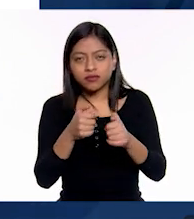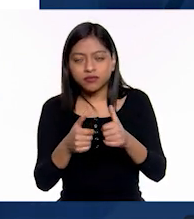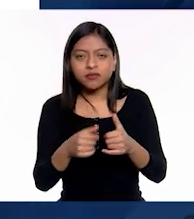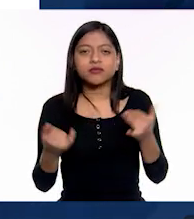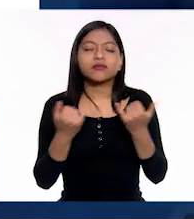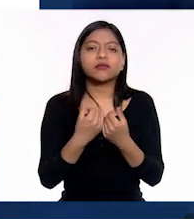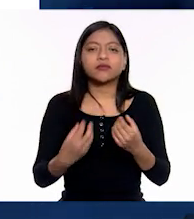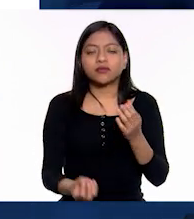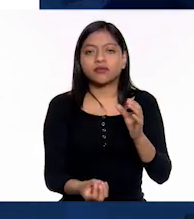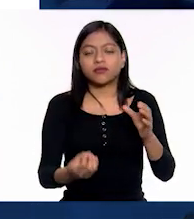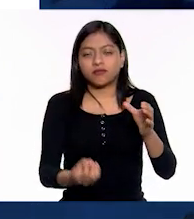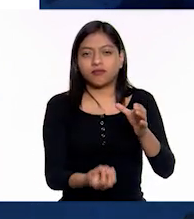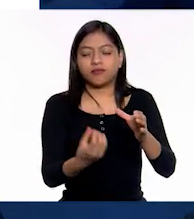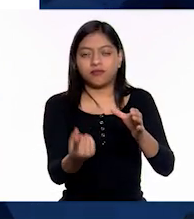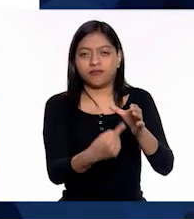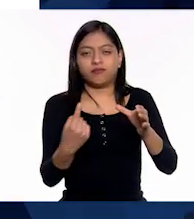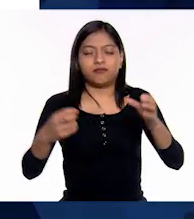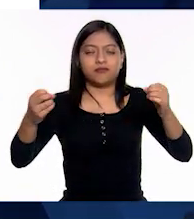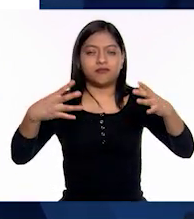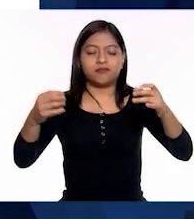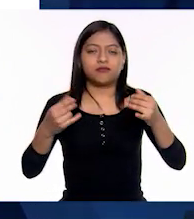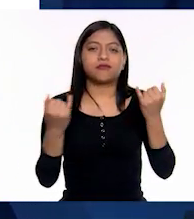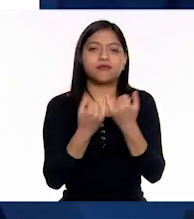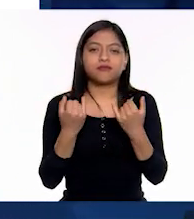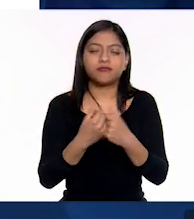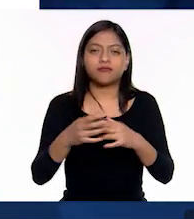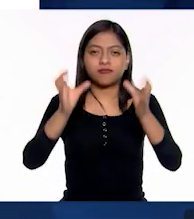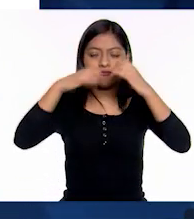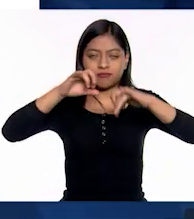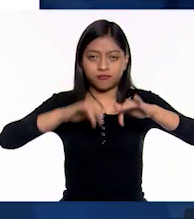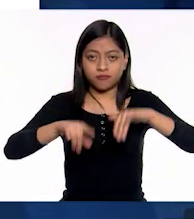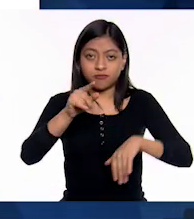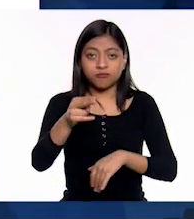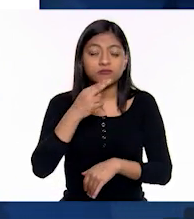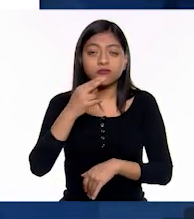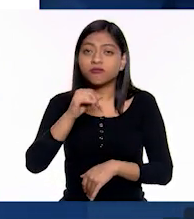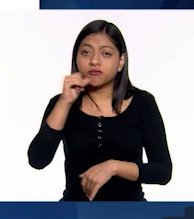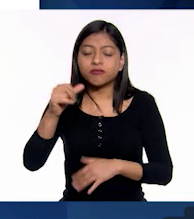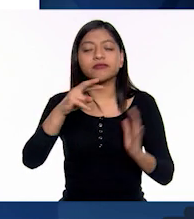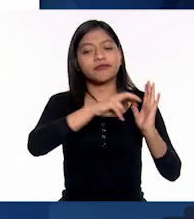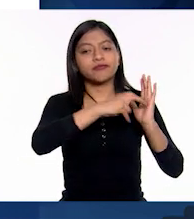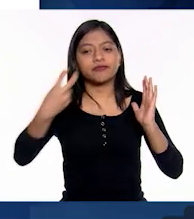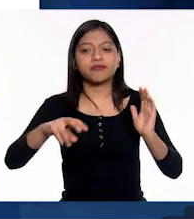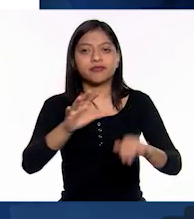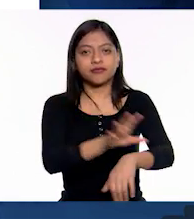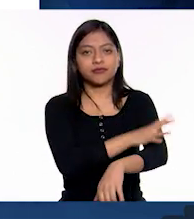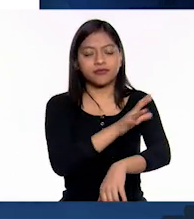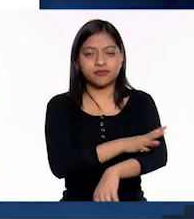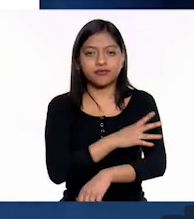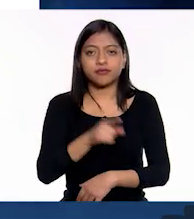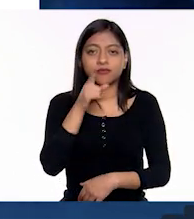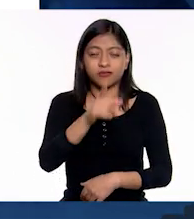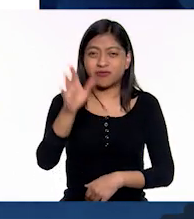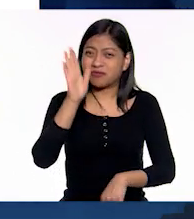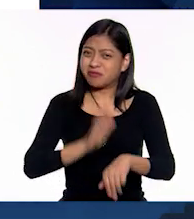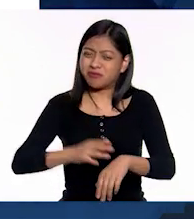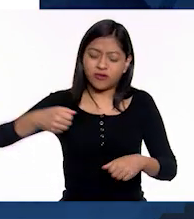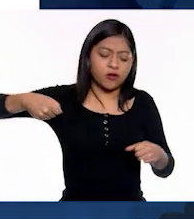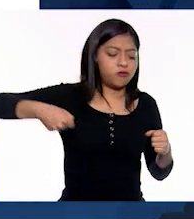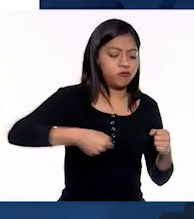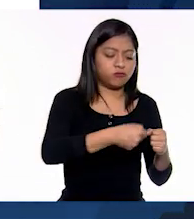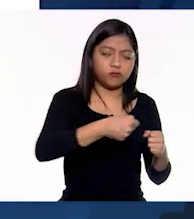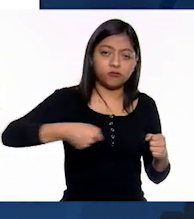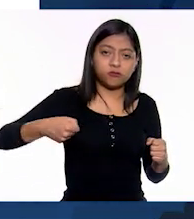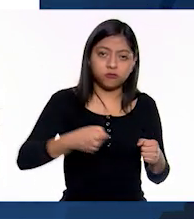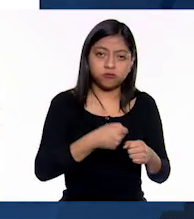hornos de microondas, los mini componentes y las computadoras cuando no se usen. Planchar la mayor cantidad de ropa utilizando